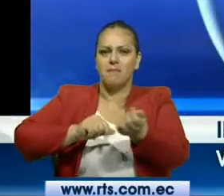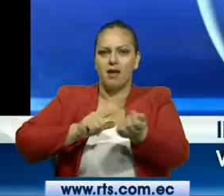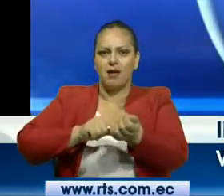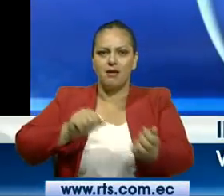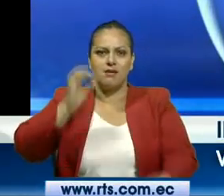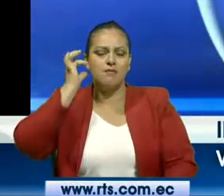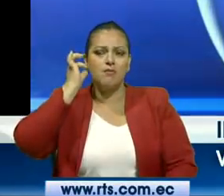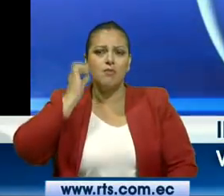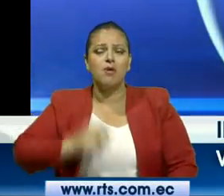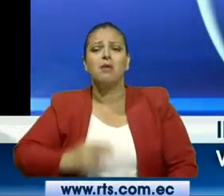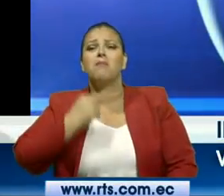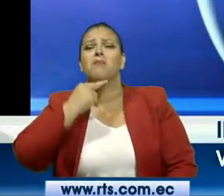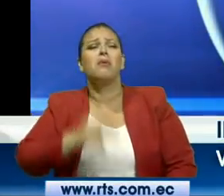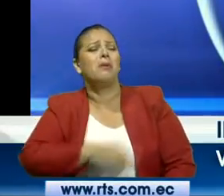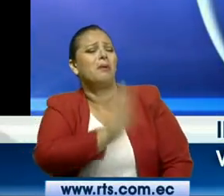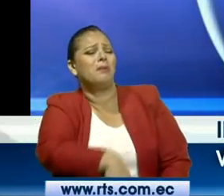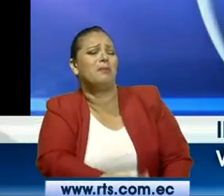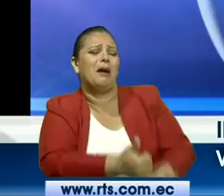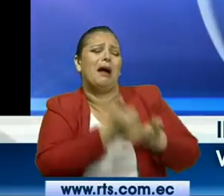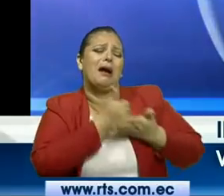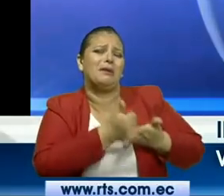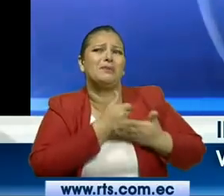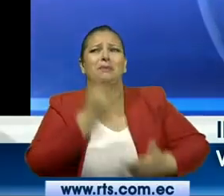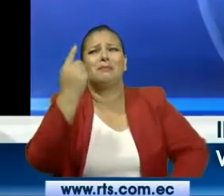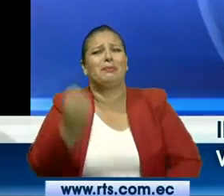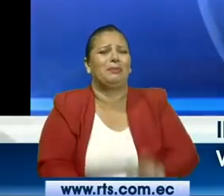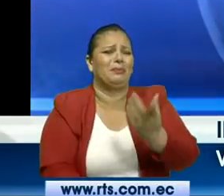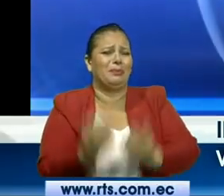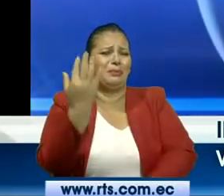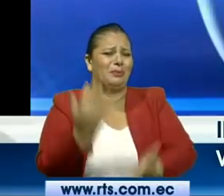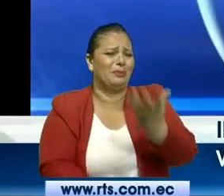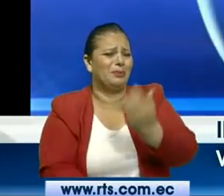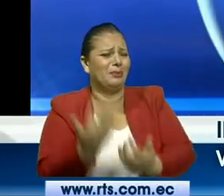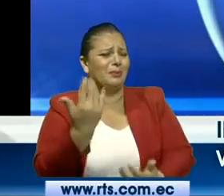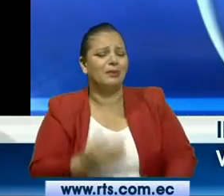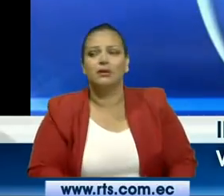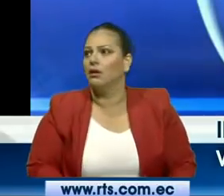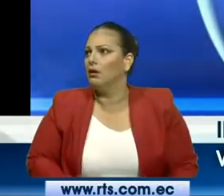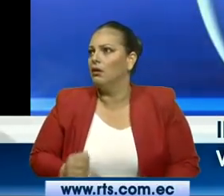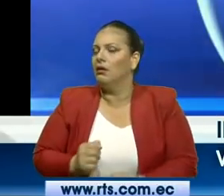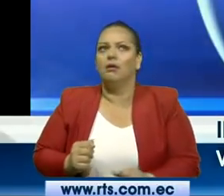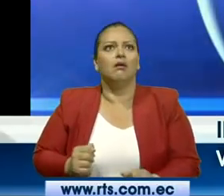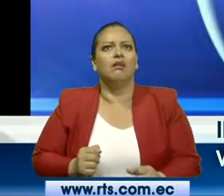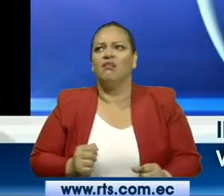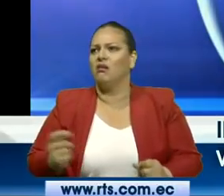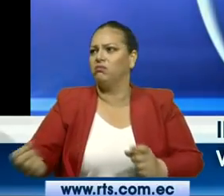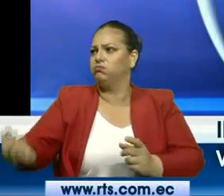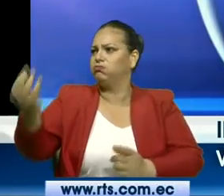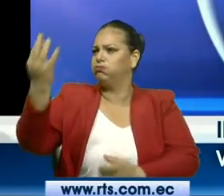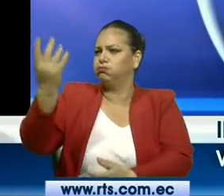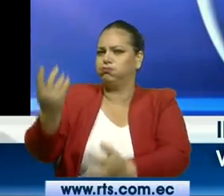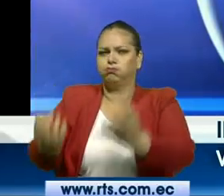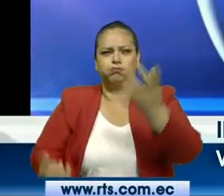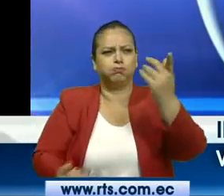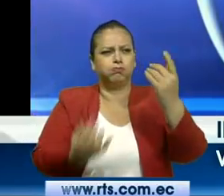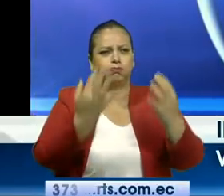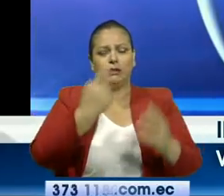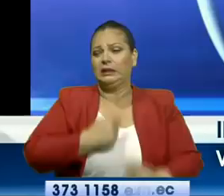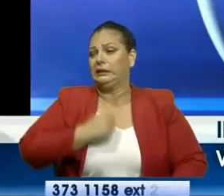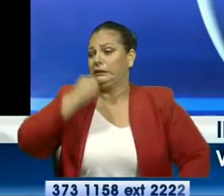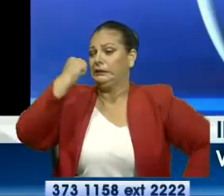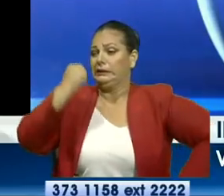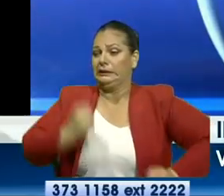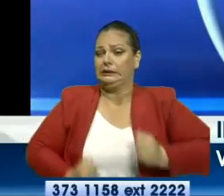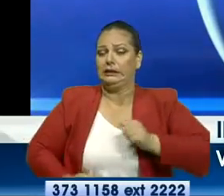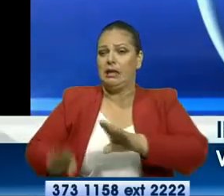acá cuando veo que ya la candela venía así. Nosotros salimos por el otro lado, porque ahí hay una puerta al otro lado. Entonces, ya por aquí